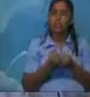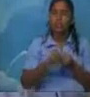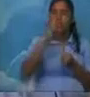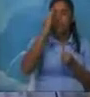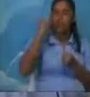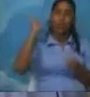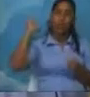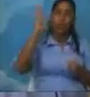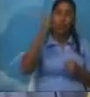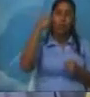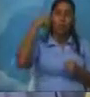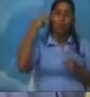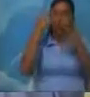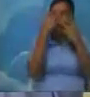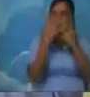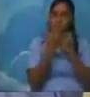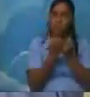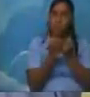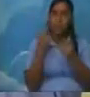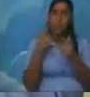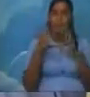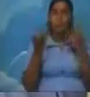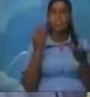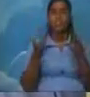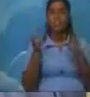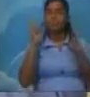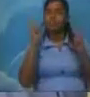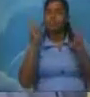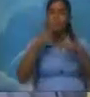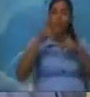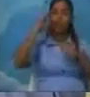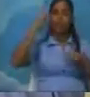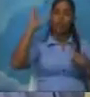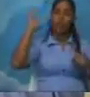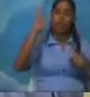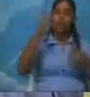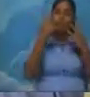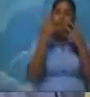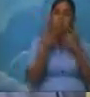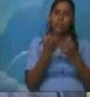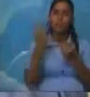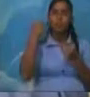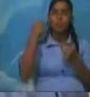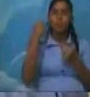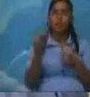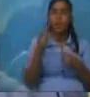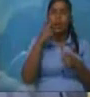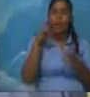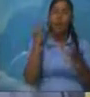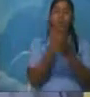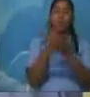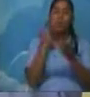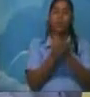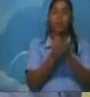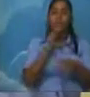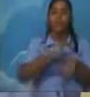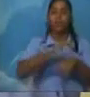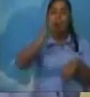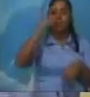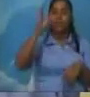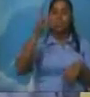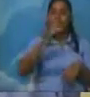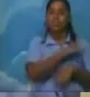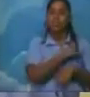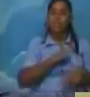afligir Oiga parecen congruente pero Dios los trajo para afligir Pero para qué Para probarte porque Dios desea